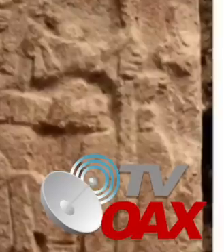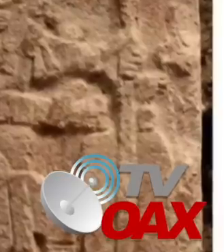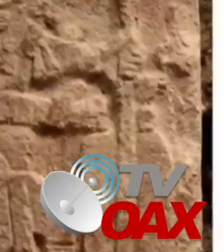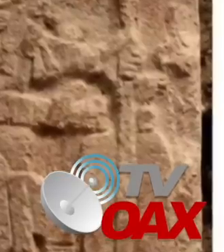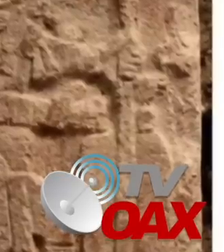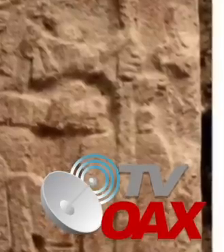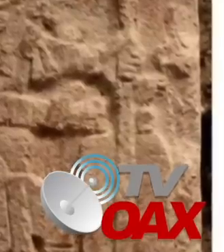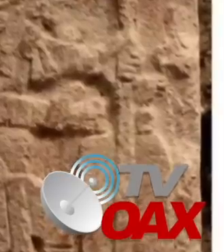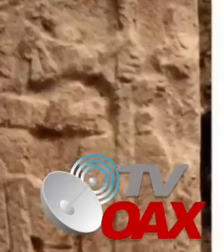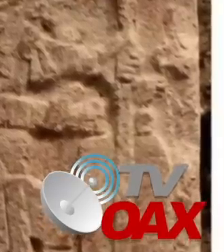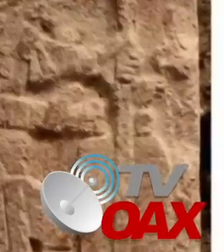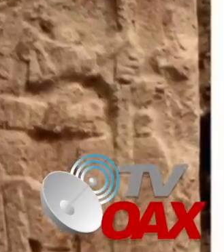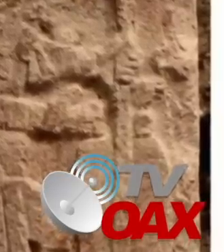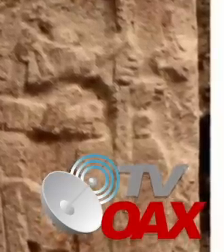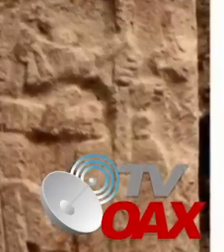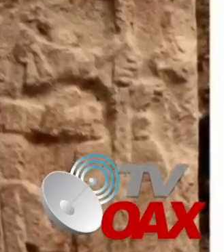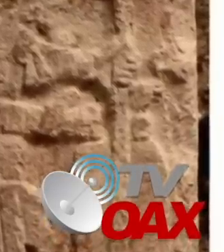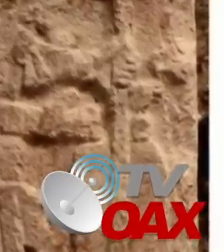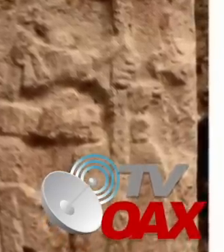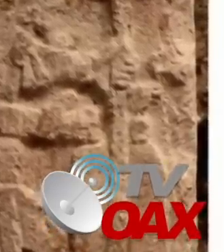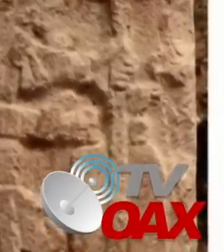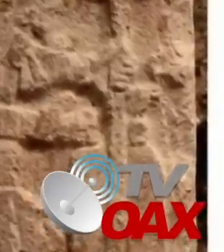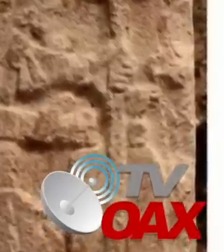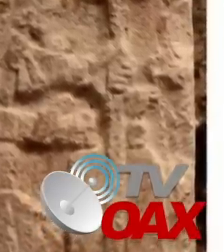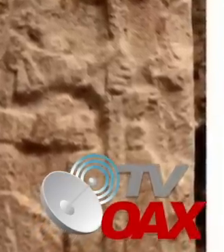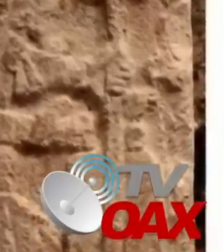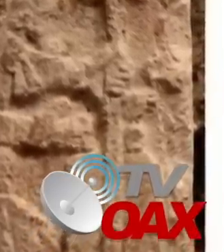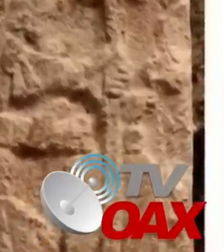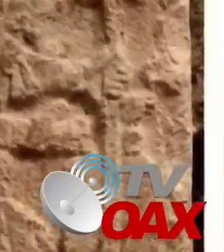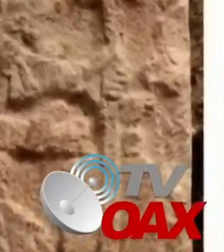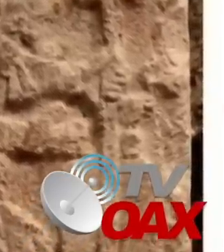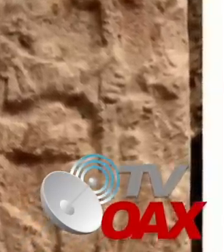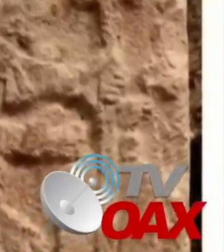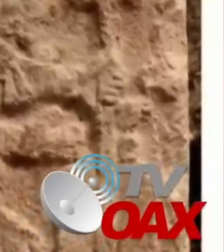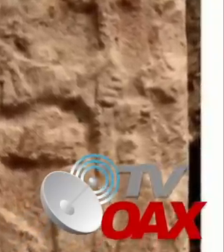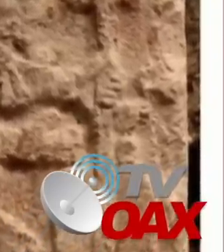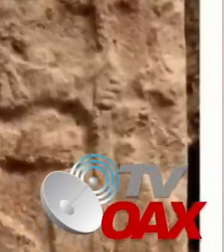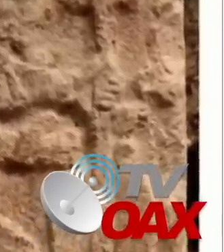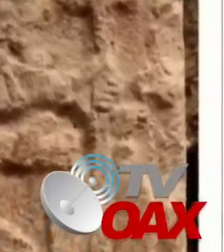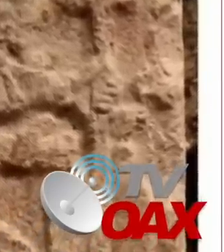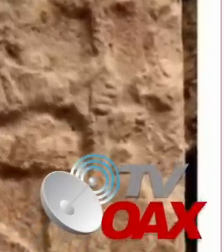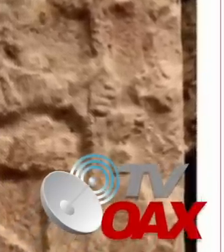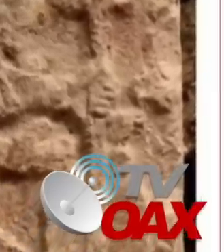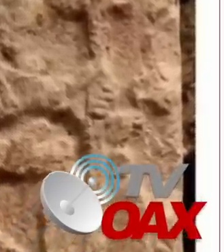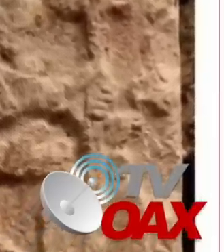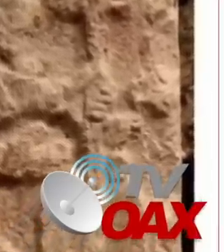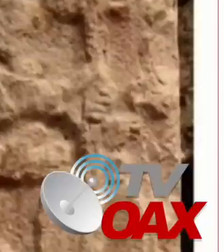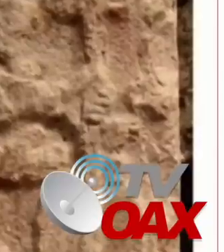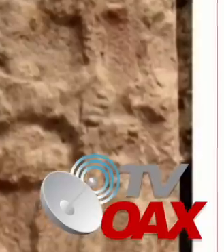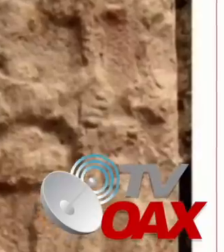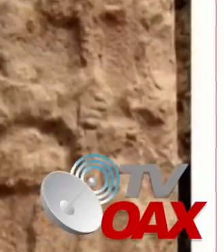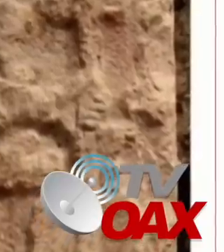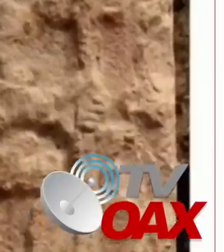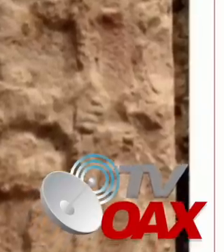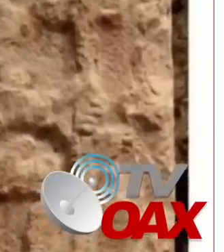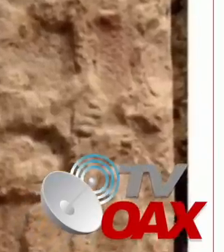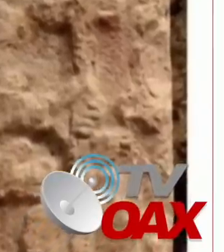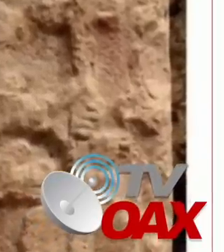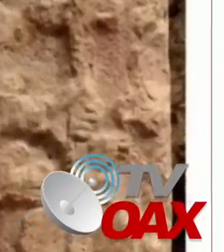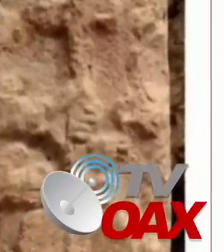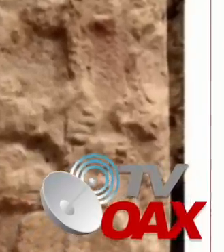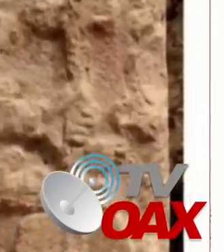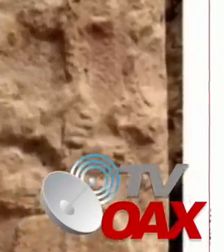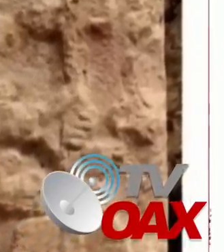al lado Norte es decir estaba orientada al norte se trata de una deidad femenina de ojos grandes